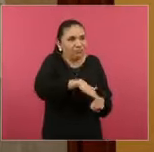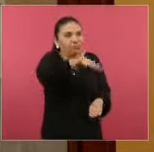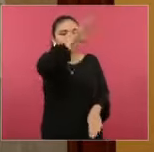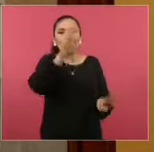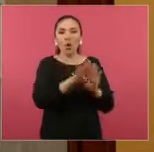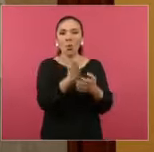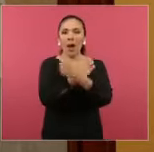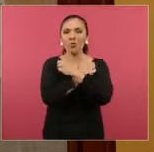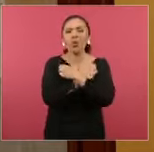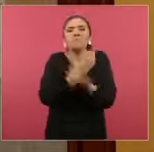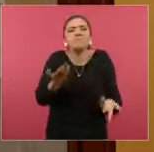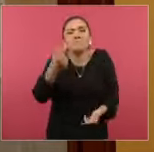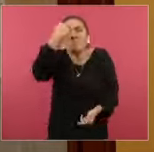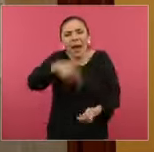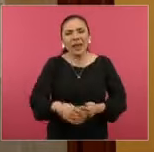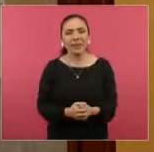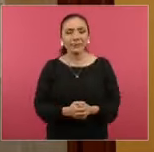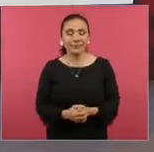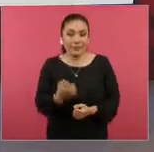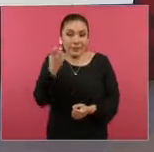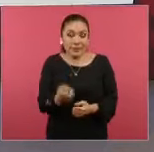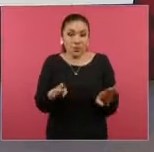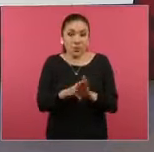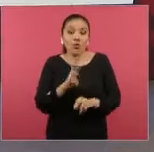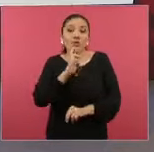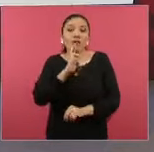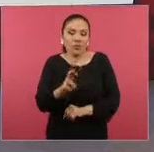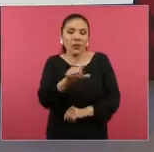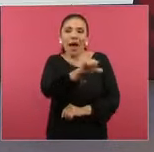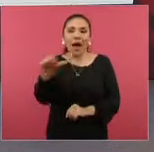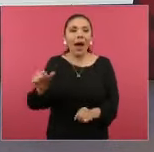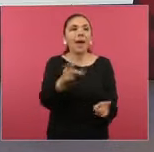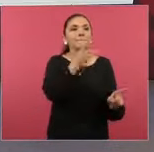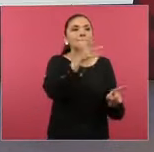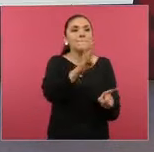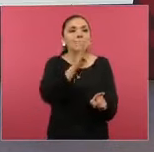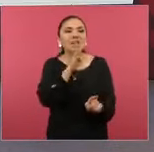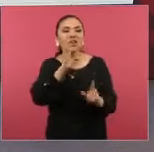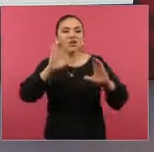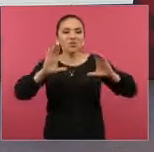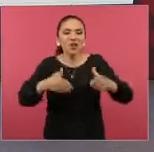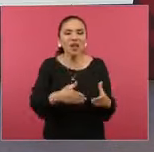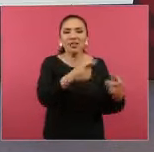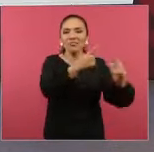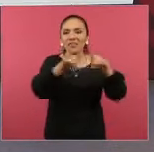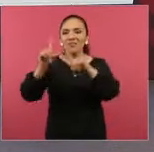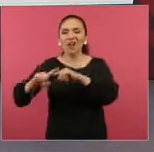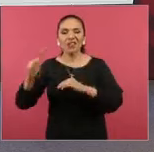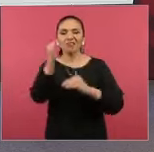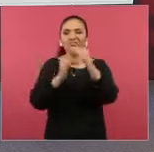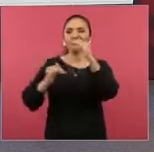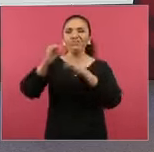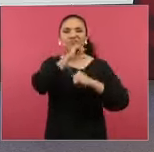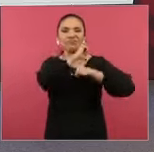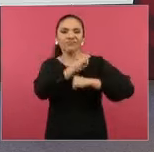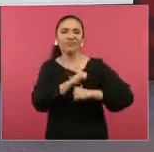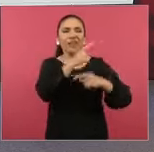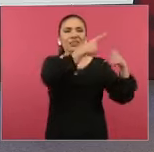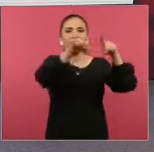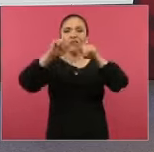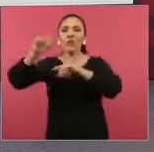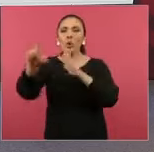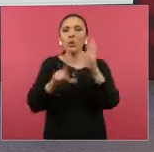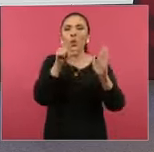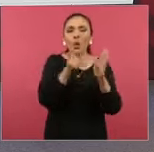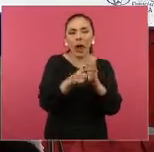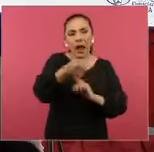la respuesta que sistemáticamente comunidades, padres y madres de familia, autoridades de las pequeñas localidades donde